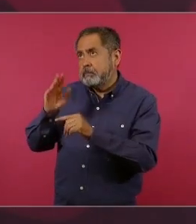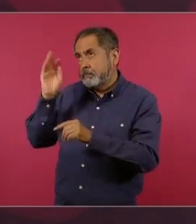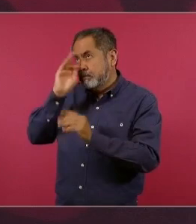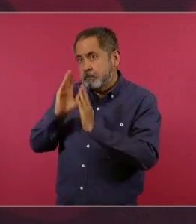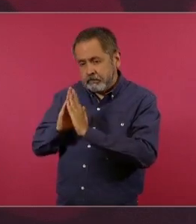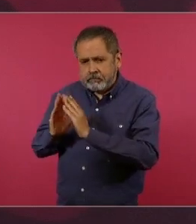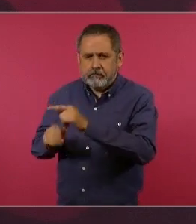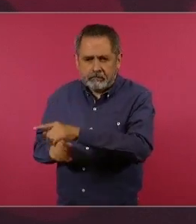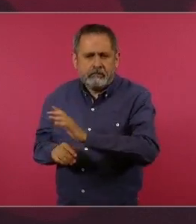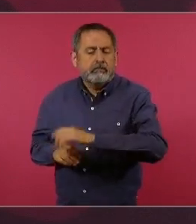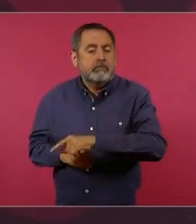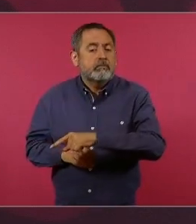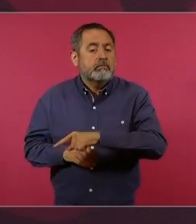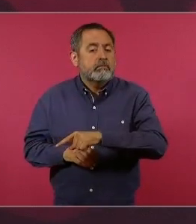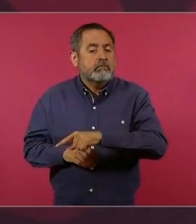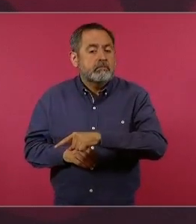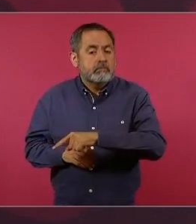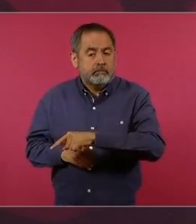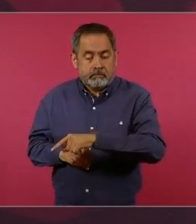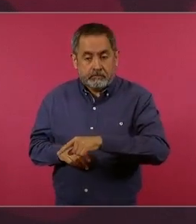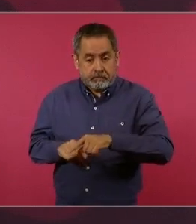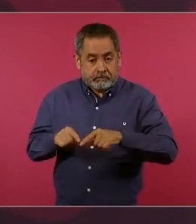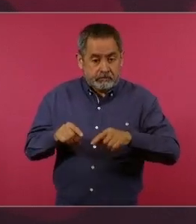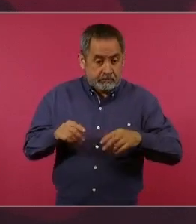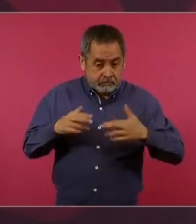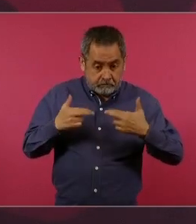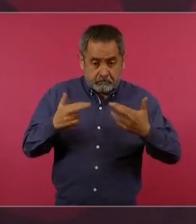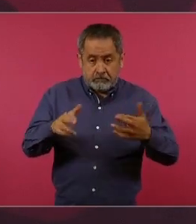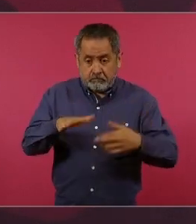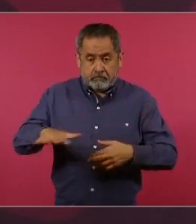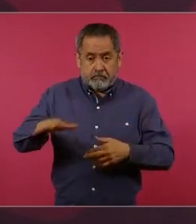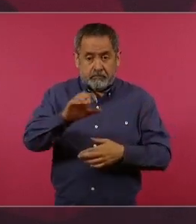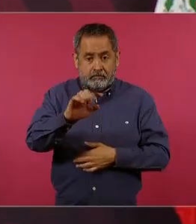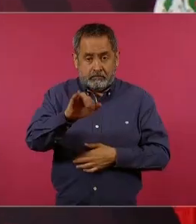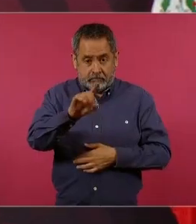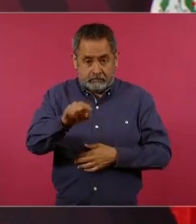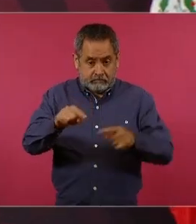Entonces, en la dotación se incluye al poblado,